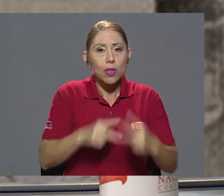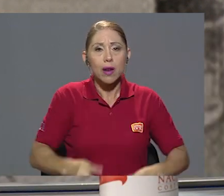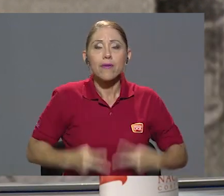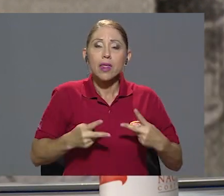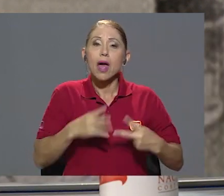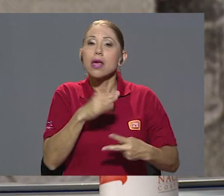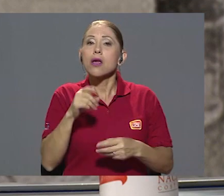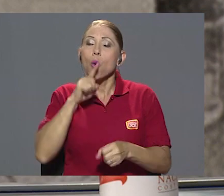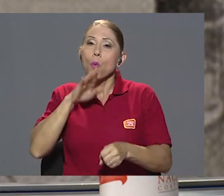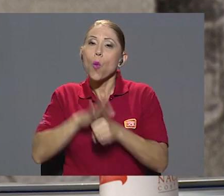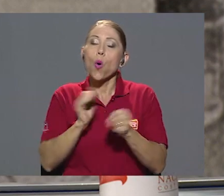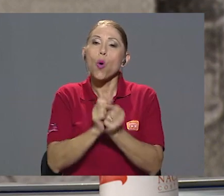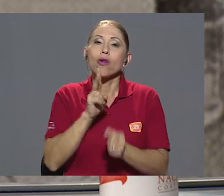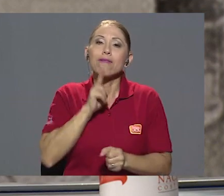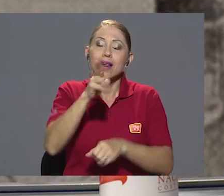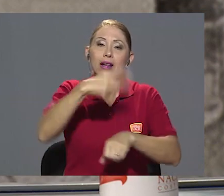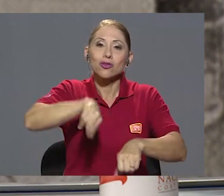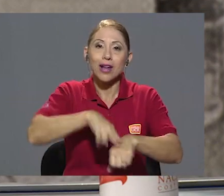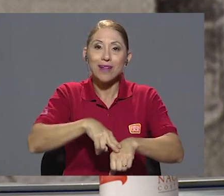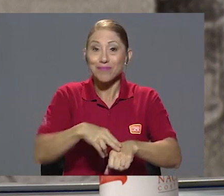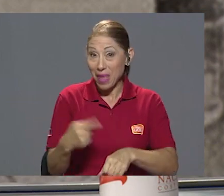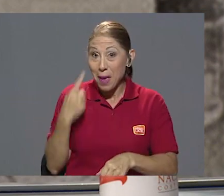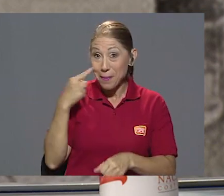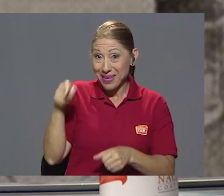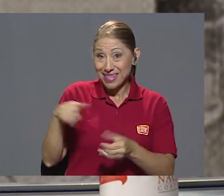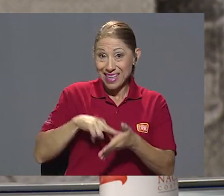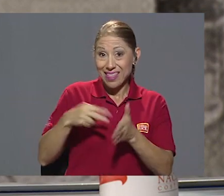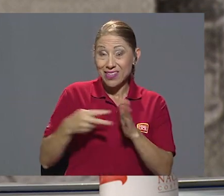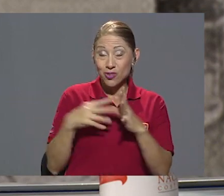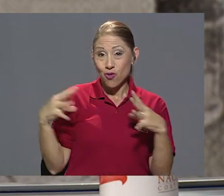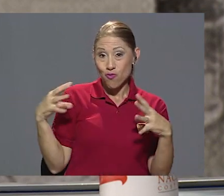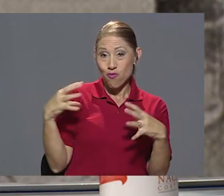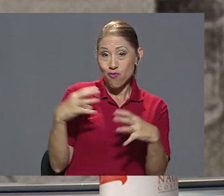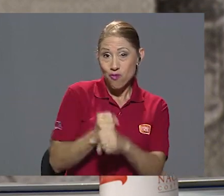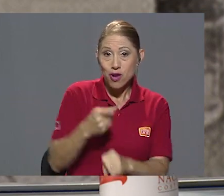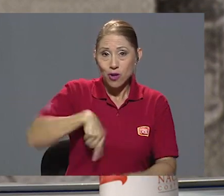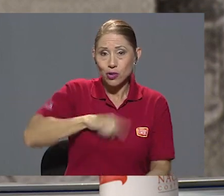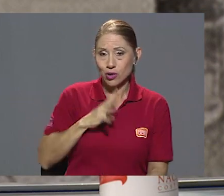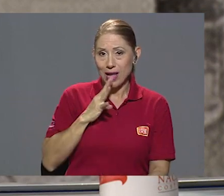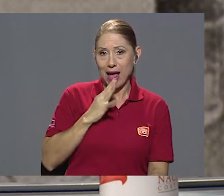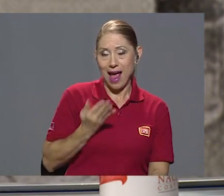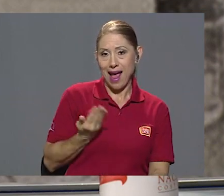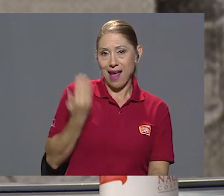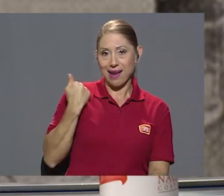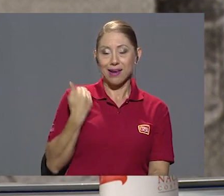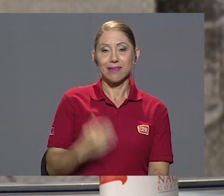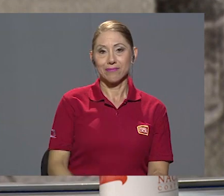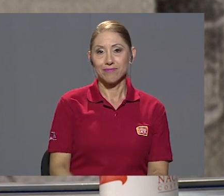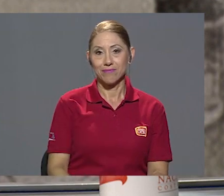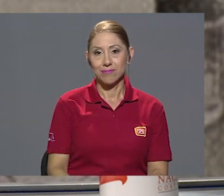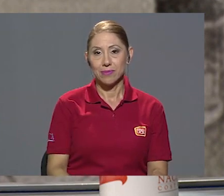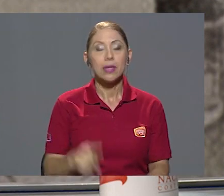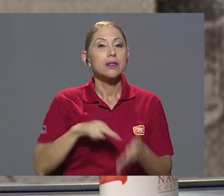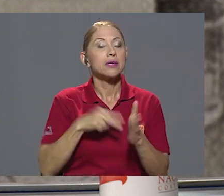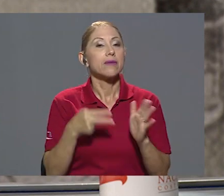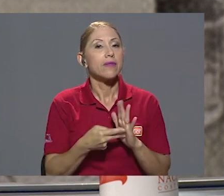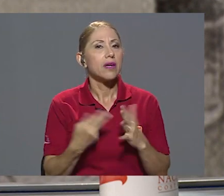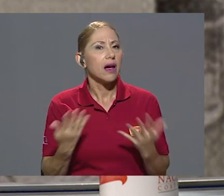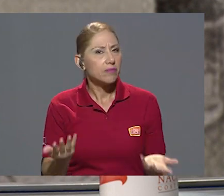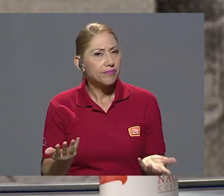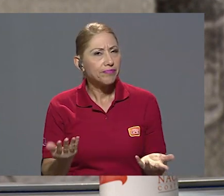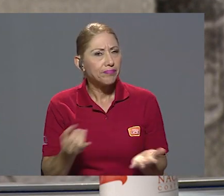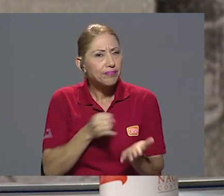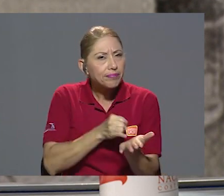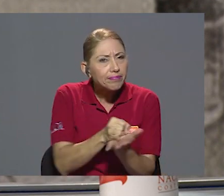comprometerse con la realidad nacional. Ven que esta definición de una u otra forma resume mucho de lo que hemos estado comentando acá. Es decir, de qué